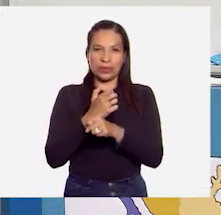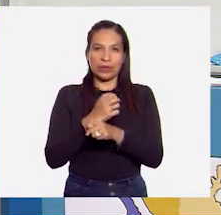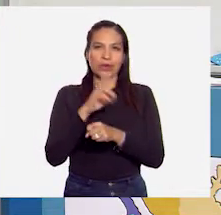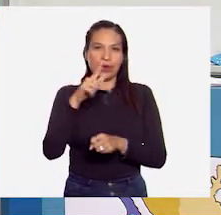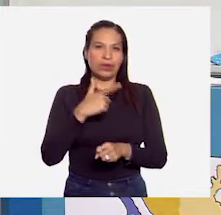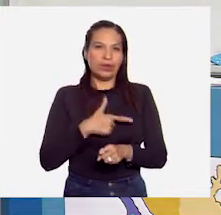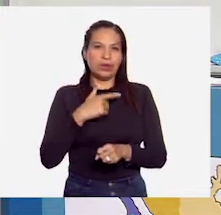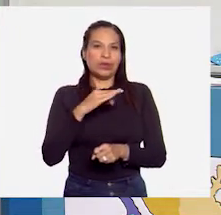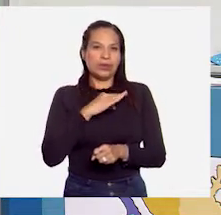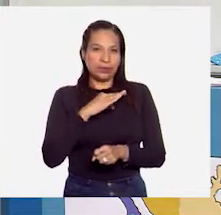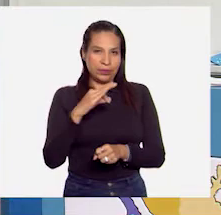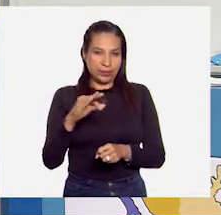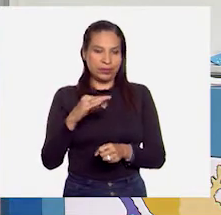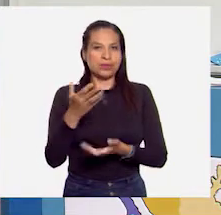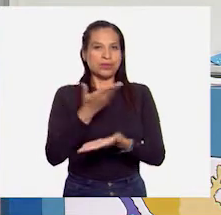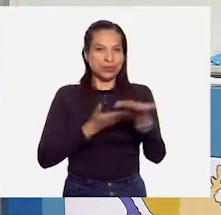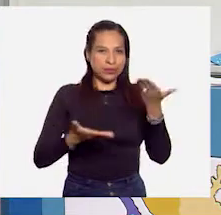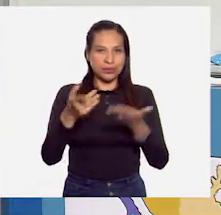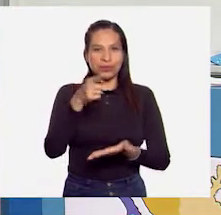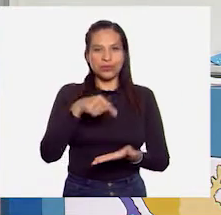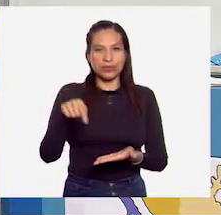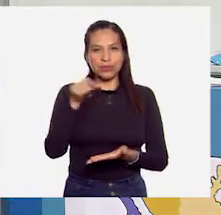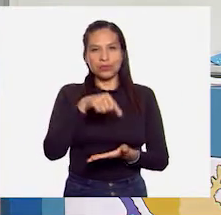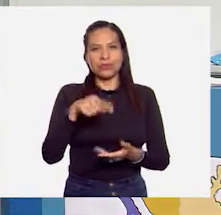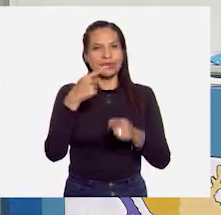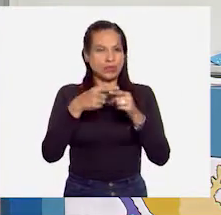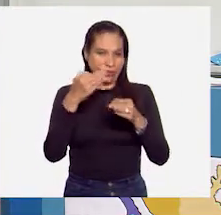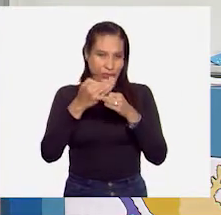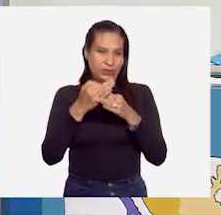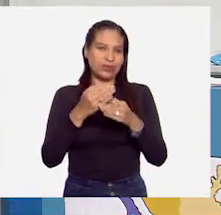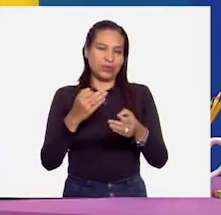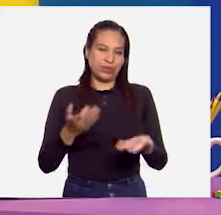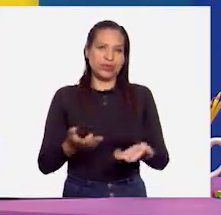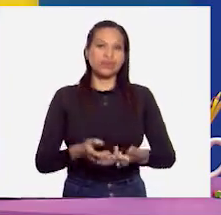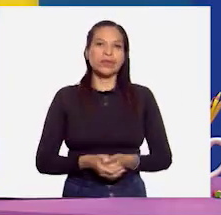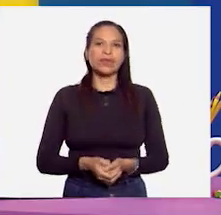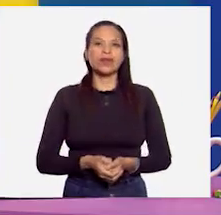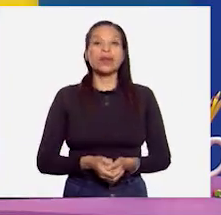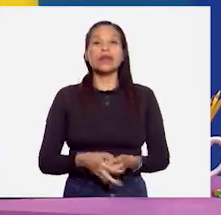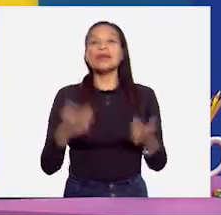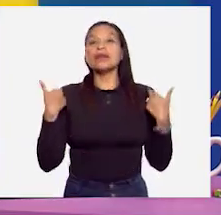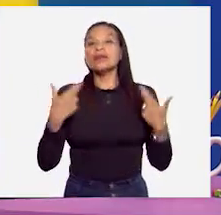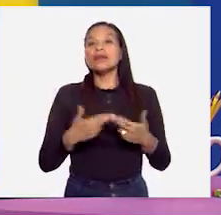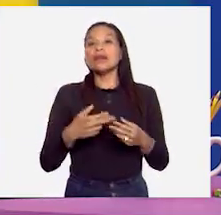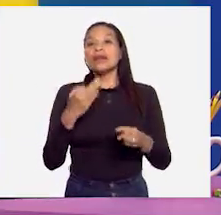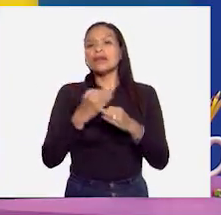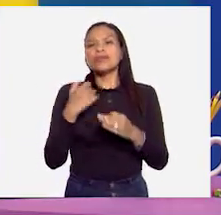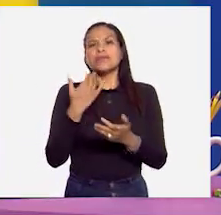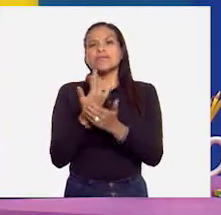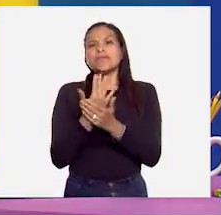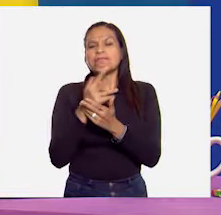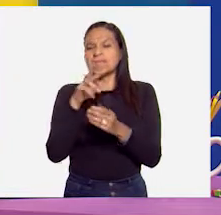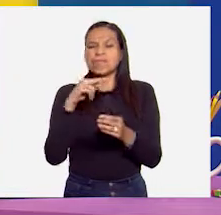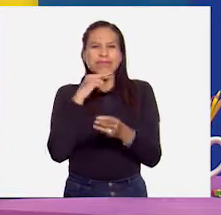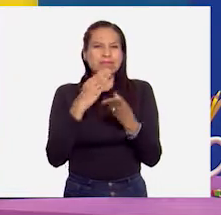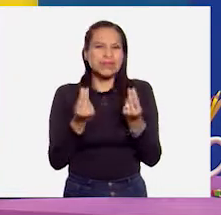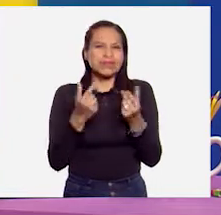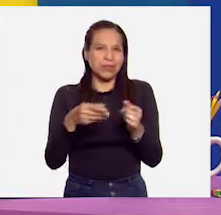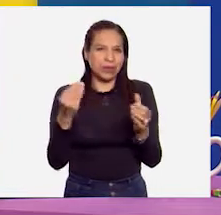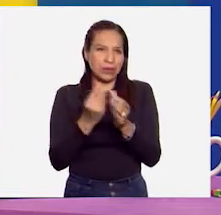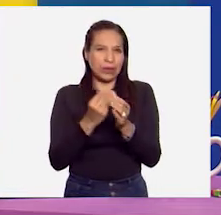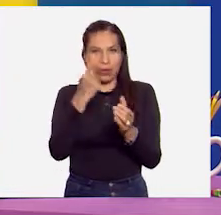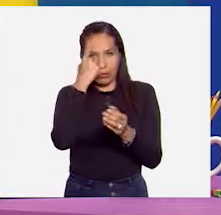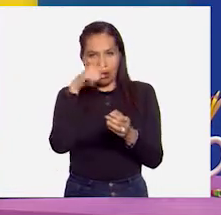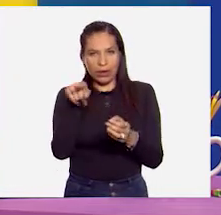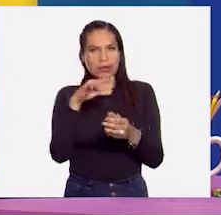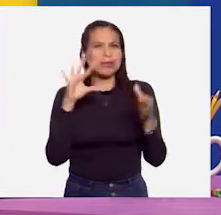Es un placer poder compartir con ustedes estos momentos. Maestro, estaba esperando ansiosamente esta clase